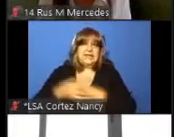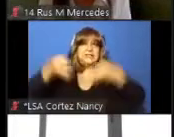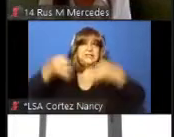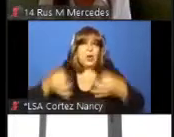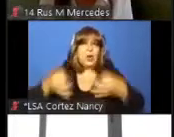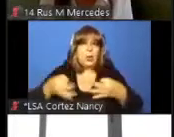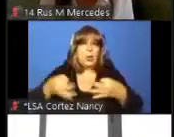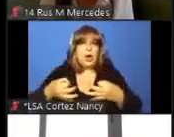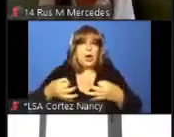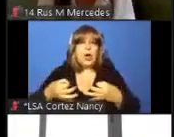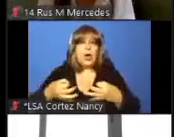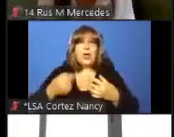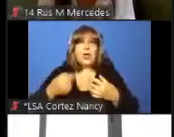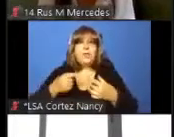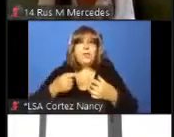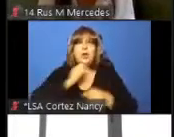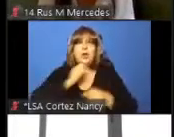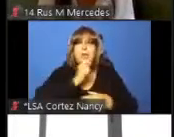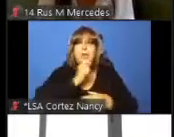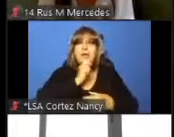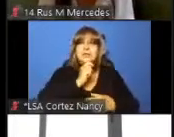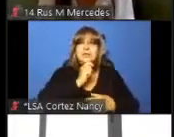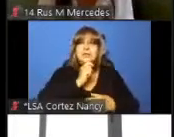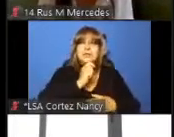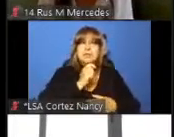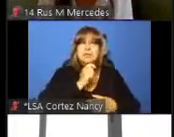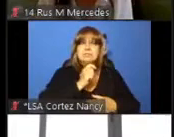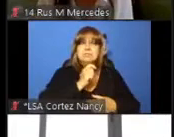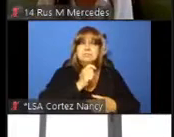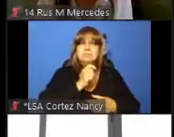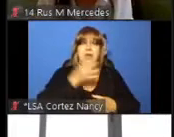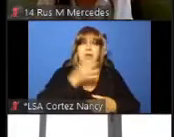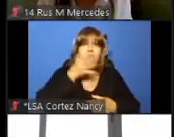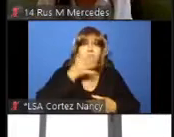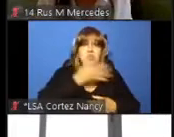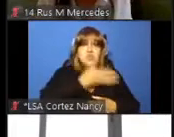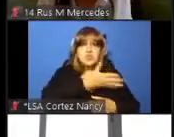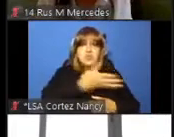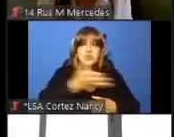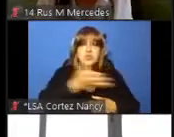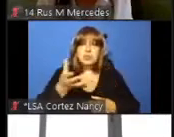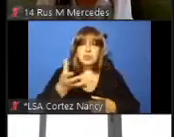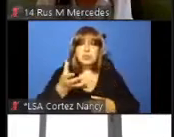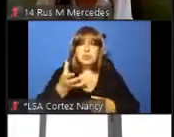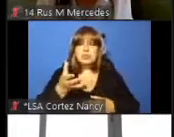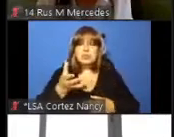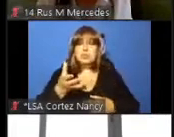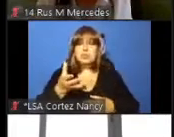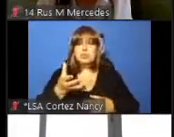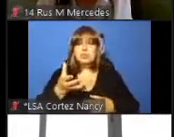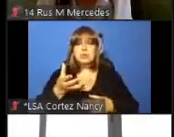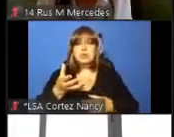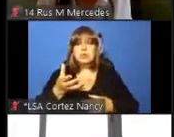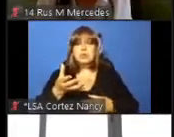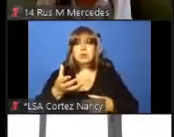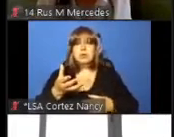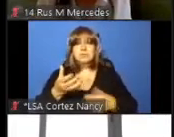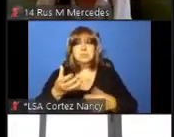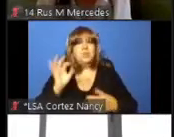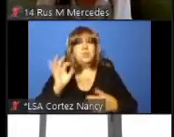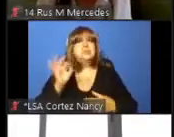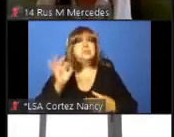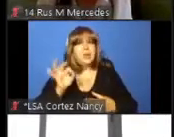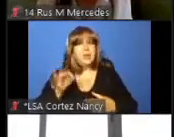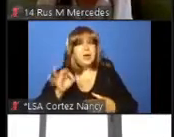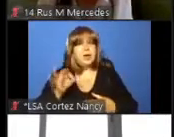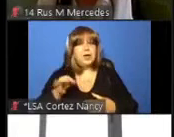filtrar en los medios de comunicación se filtró todo tipo de col y se filtra minuto a minuto o sea lo se puede ver